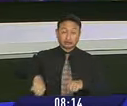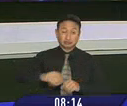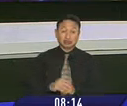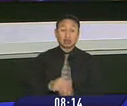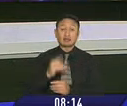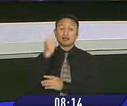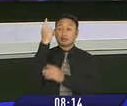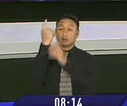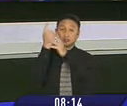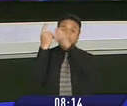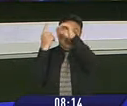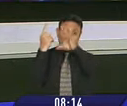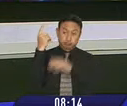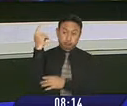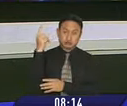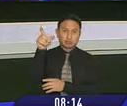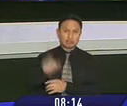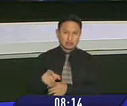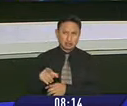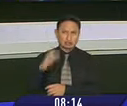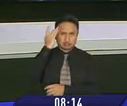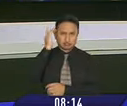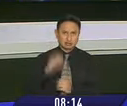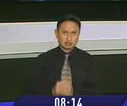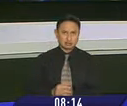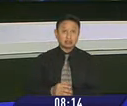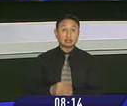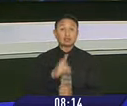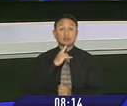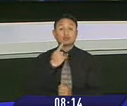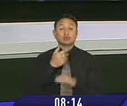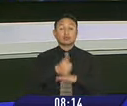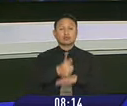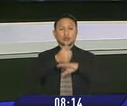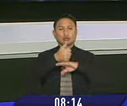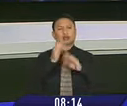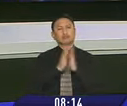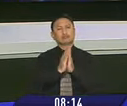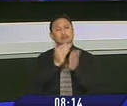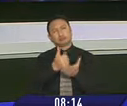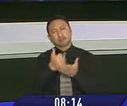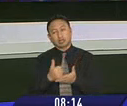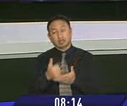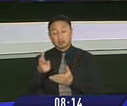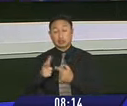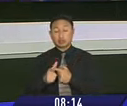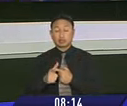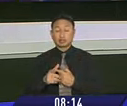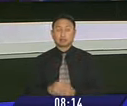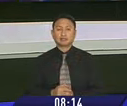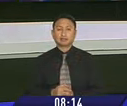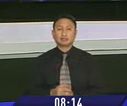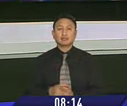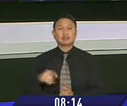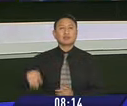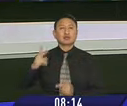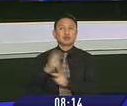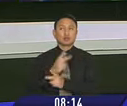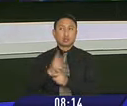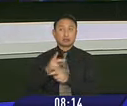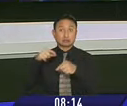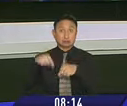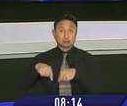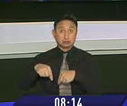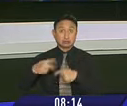tienen preocupados a sus moradores. Ellos esperan que la autoridad competente intervenga urgentemente para prevenir la inseguridad